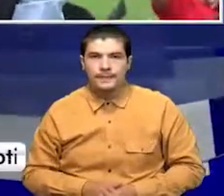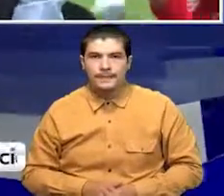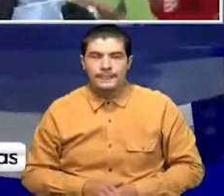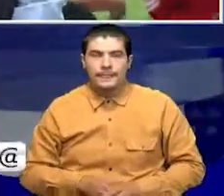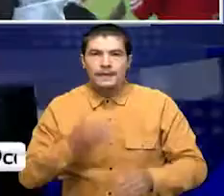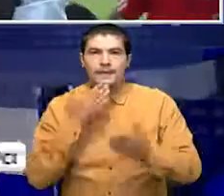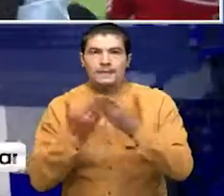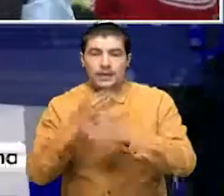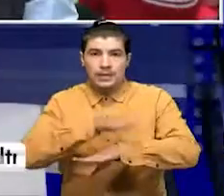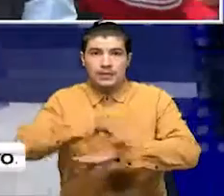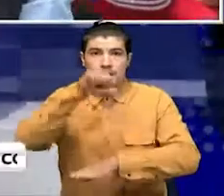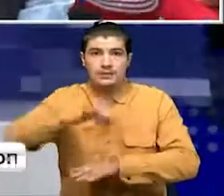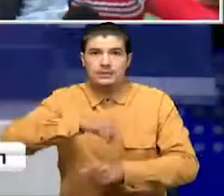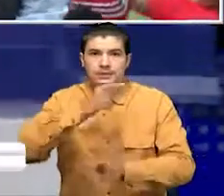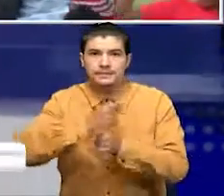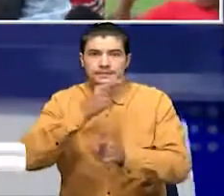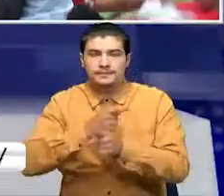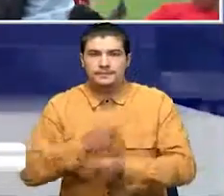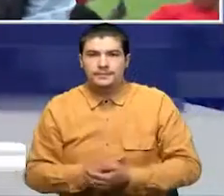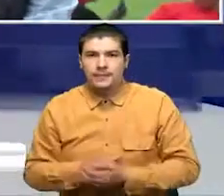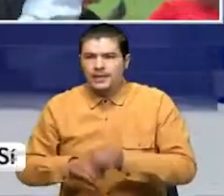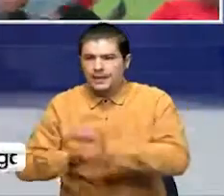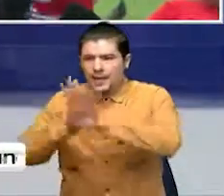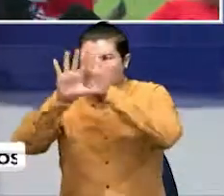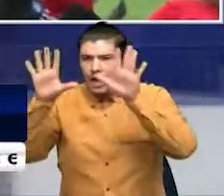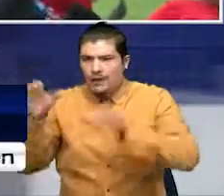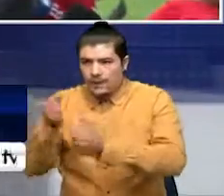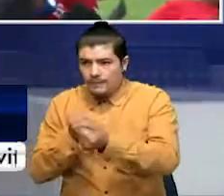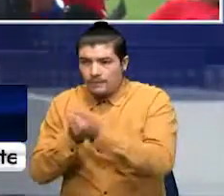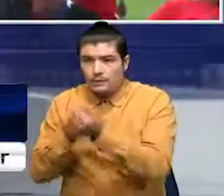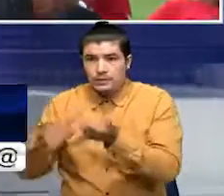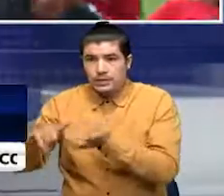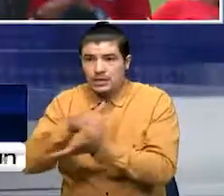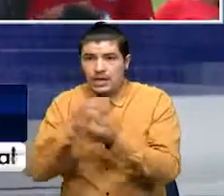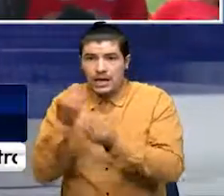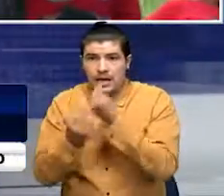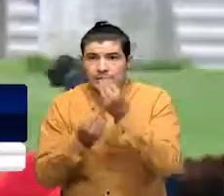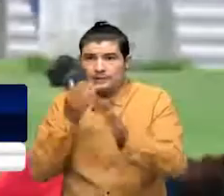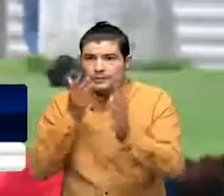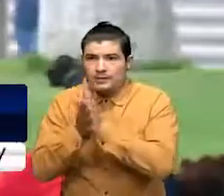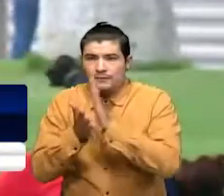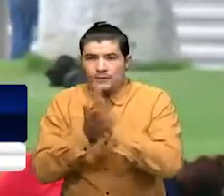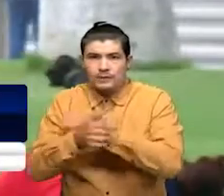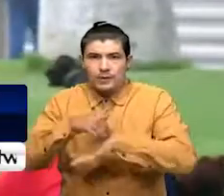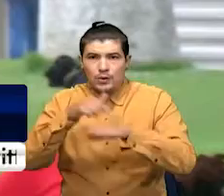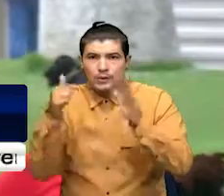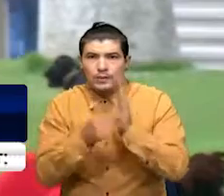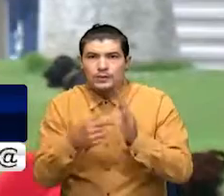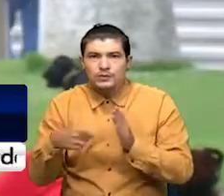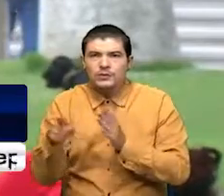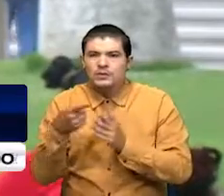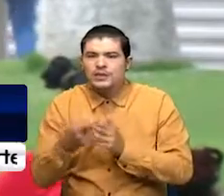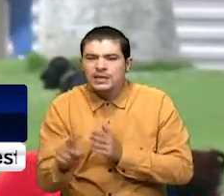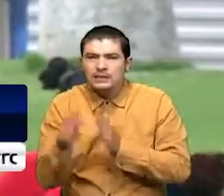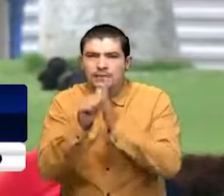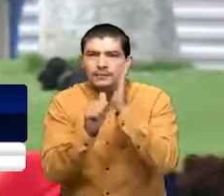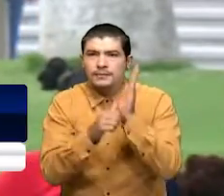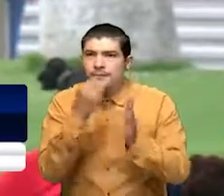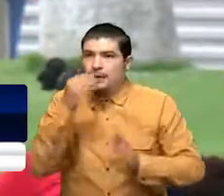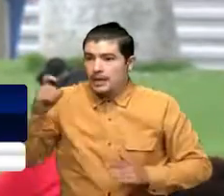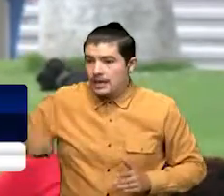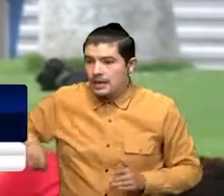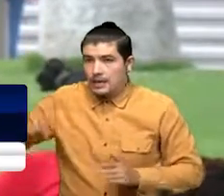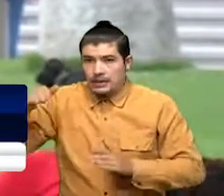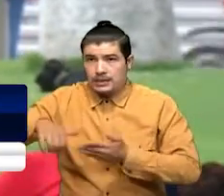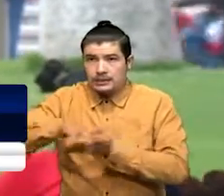buenas tardes pues transparencia por santander realizó un informe sobre el padre en el departamento donde enciende